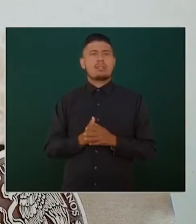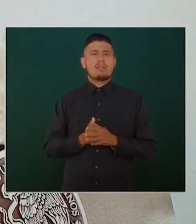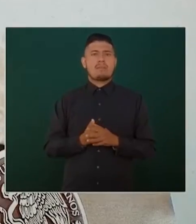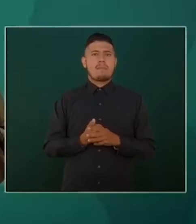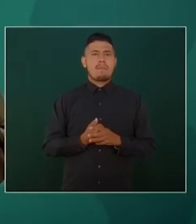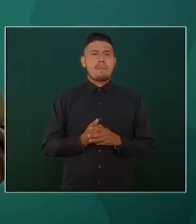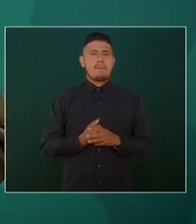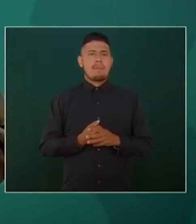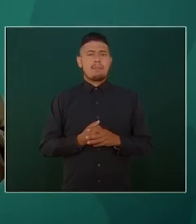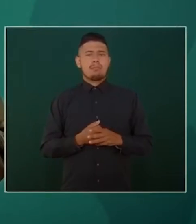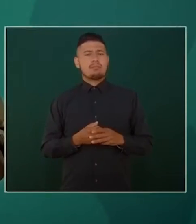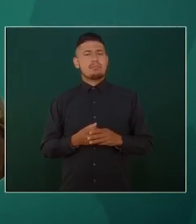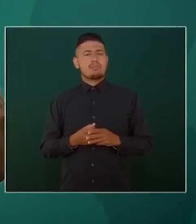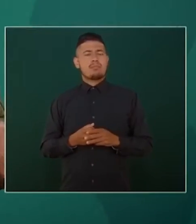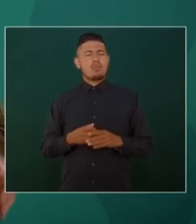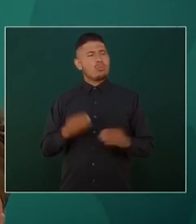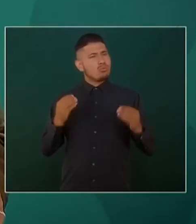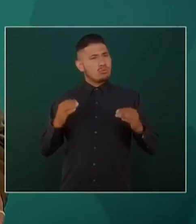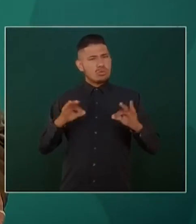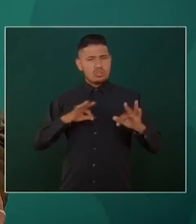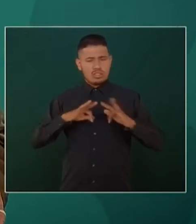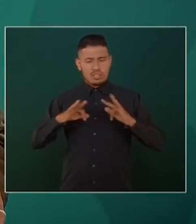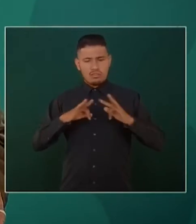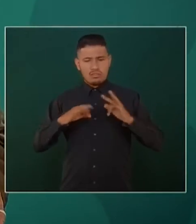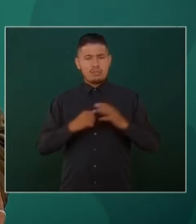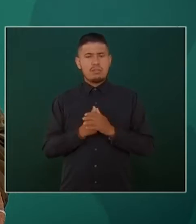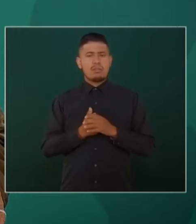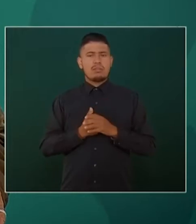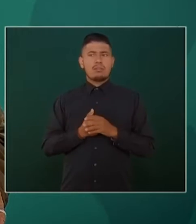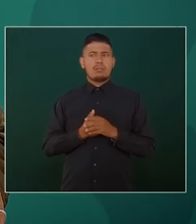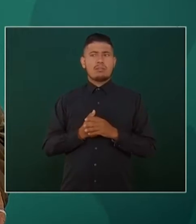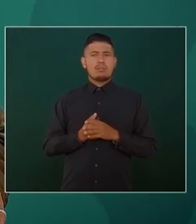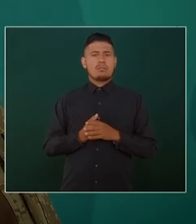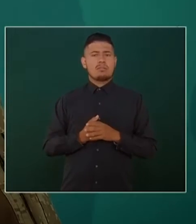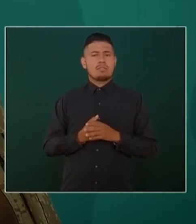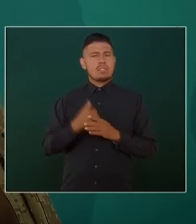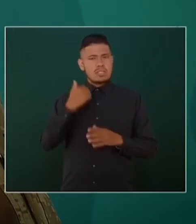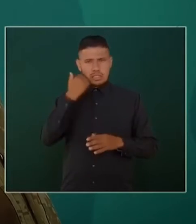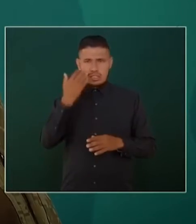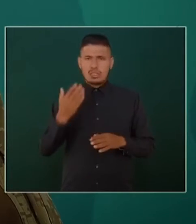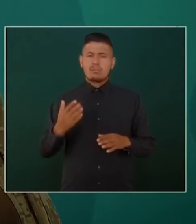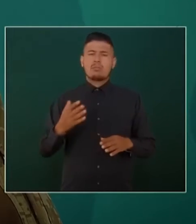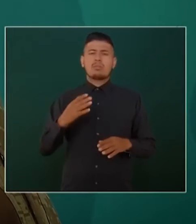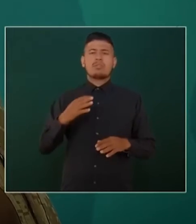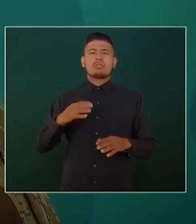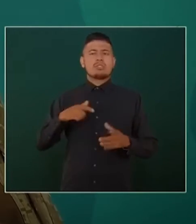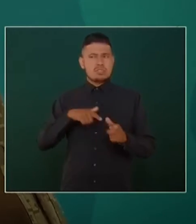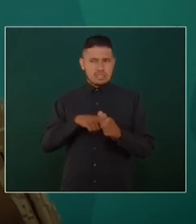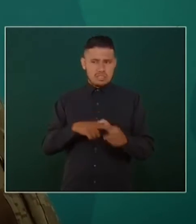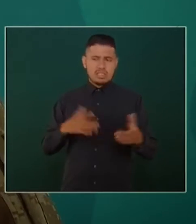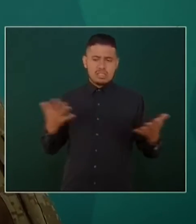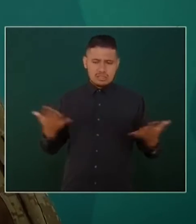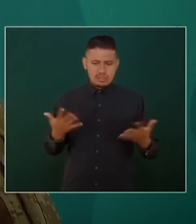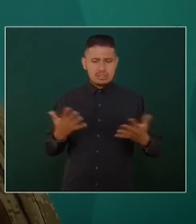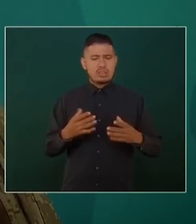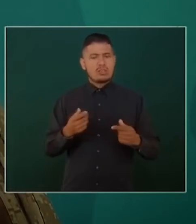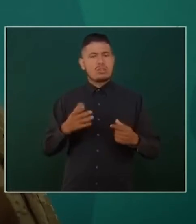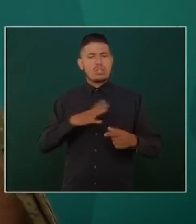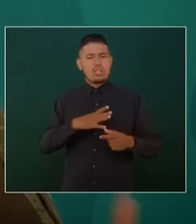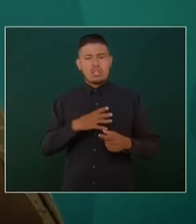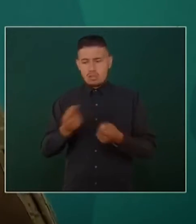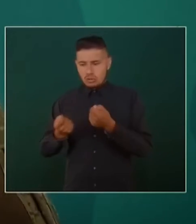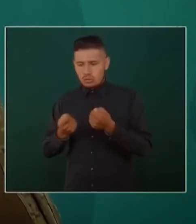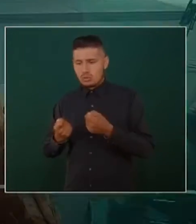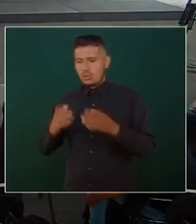hecho mucho trabajo que queremos seguirlo haciendo y ya teniendo el control,